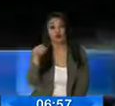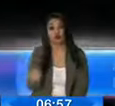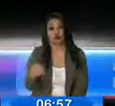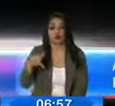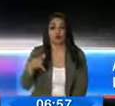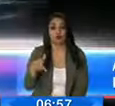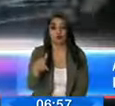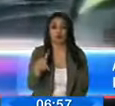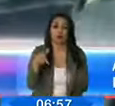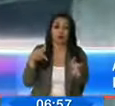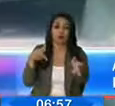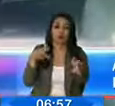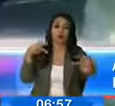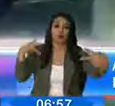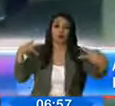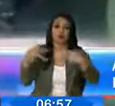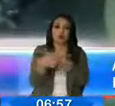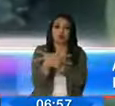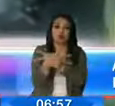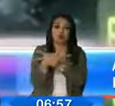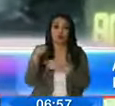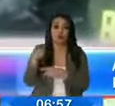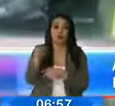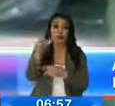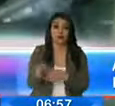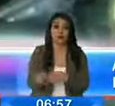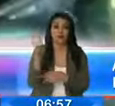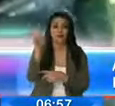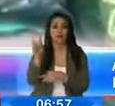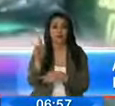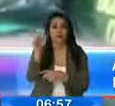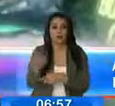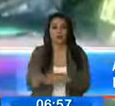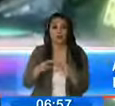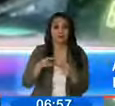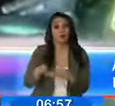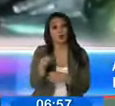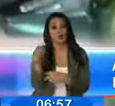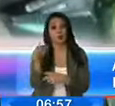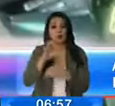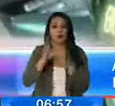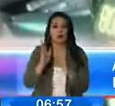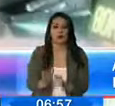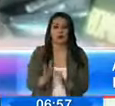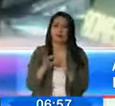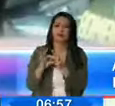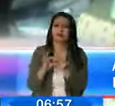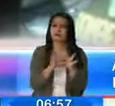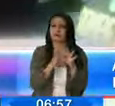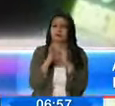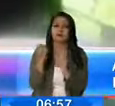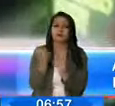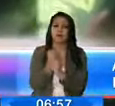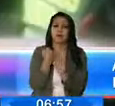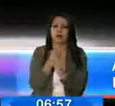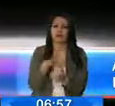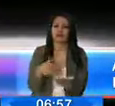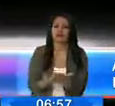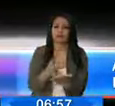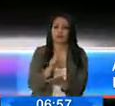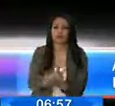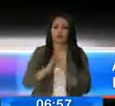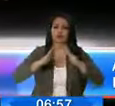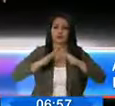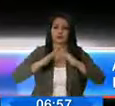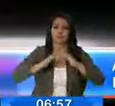contrario. Una de las parejas era de nacionalidad venezolana, la otra ecuatoriana. Presumen que eran compañeros de trabajo que estaban regresando a casa.